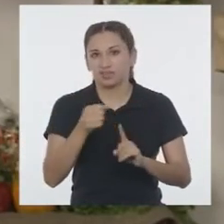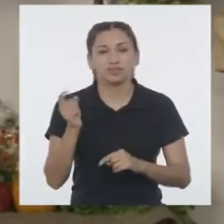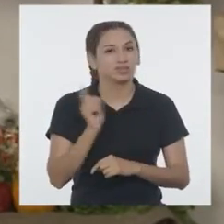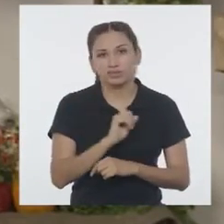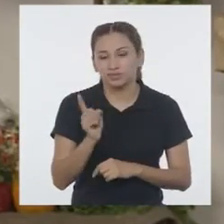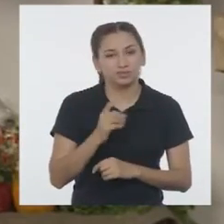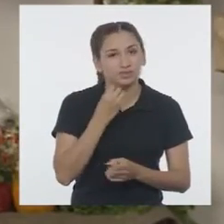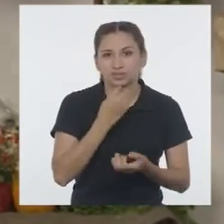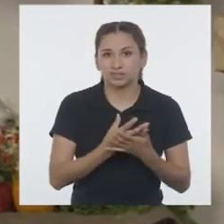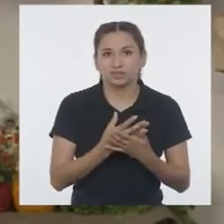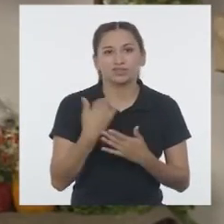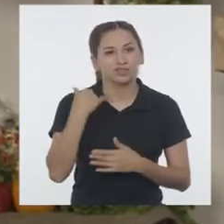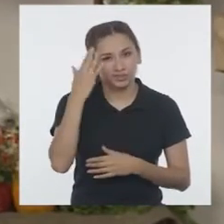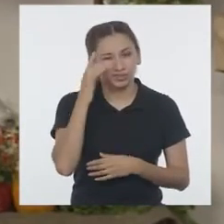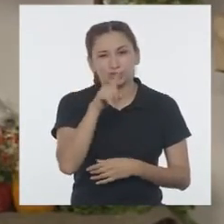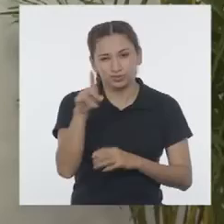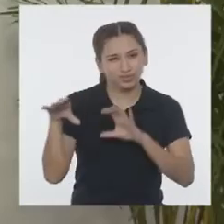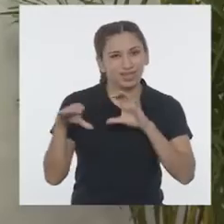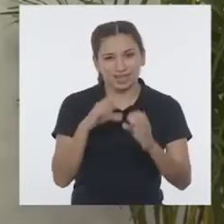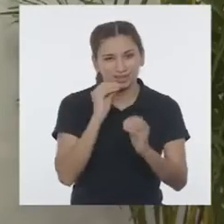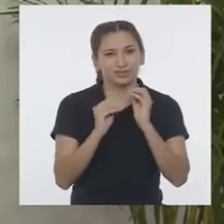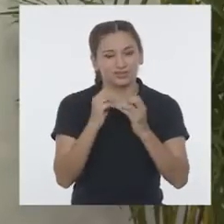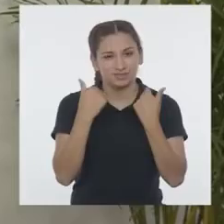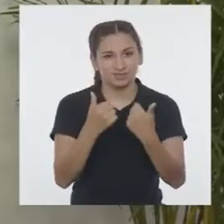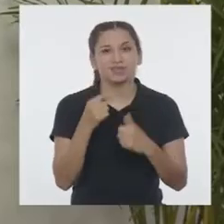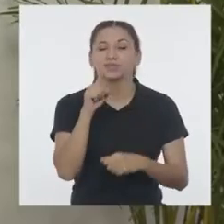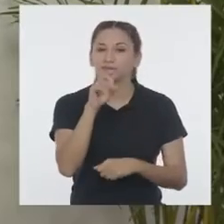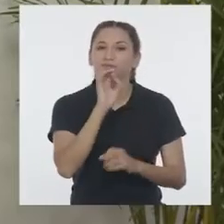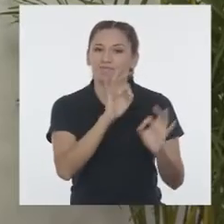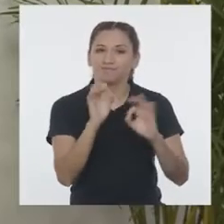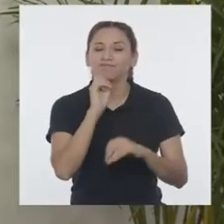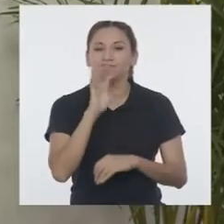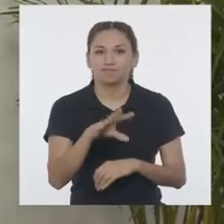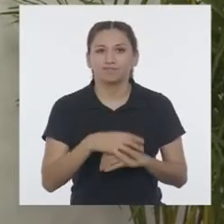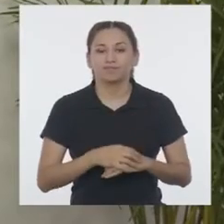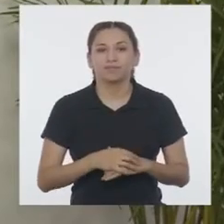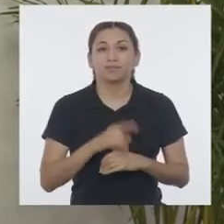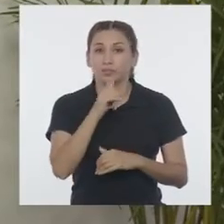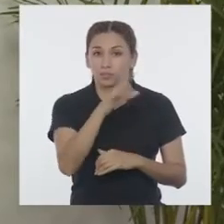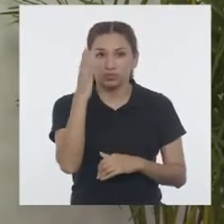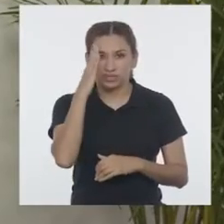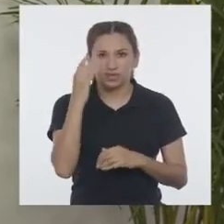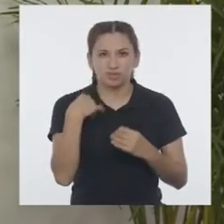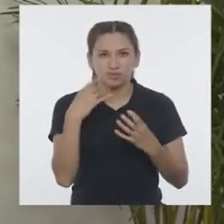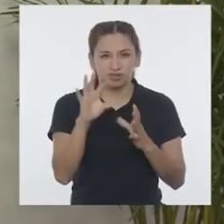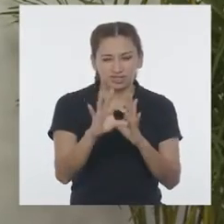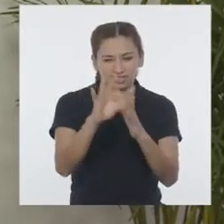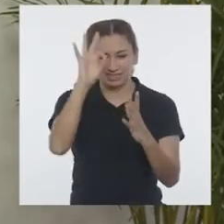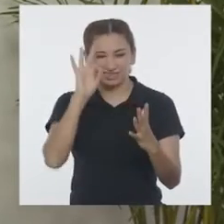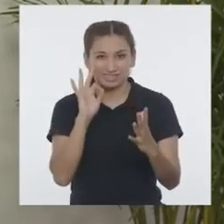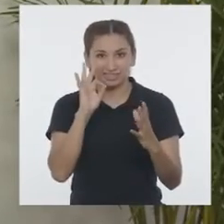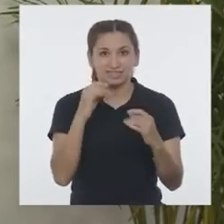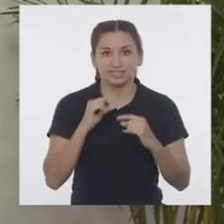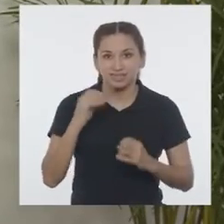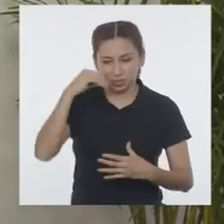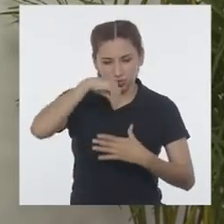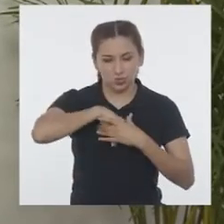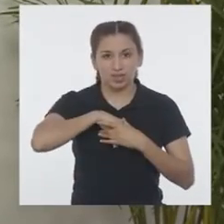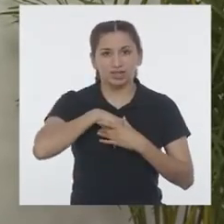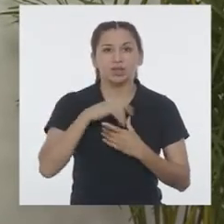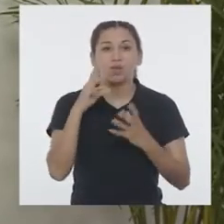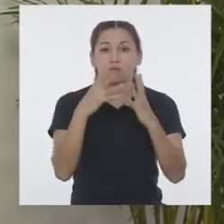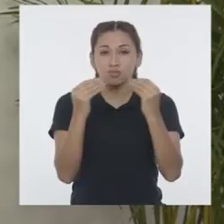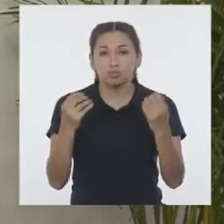violencia. Sé que ustedes lo harán muy bien. Tú lo has dicho, amiga. Más bien, ¿sabes con qué me quedo? Con que hay